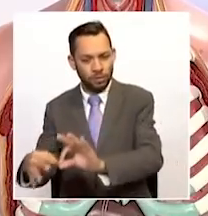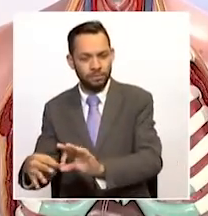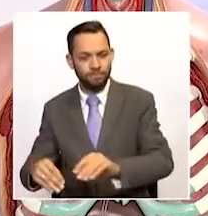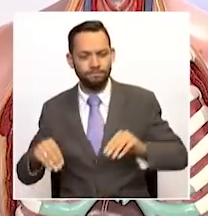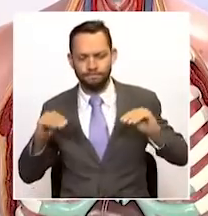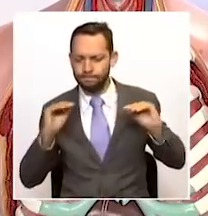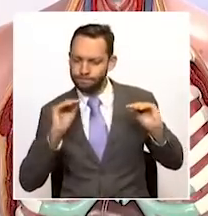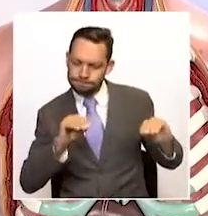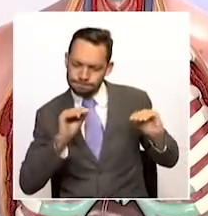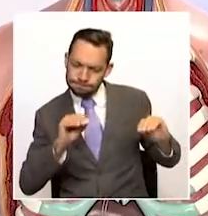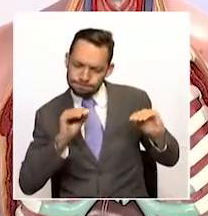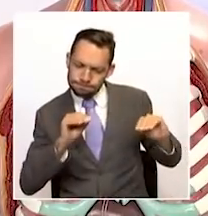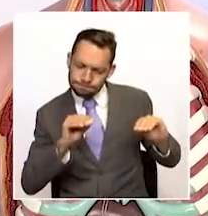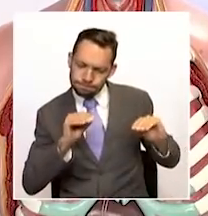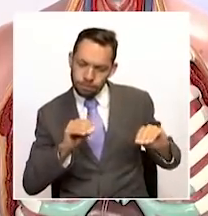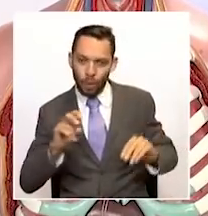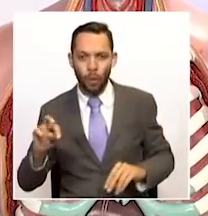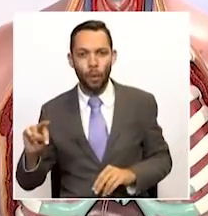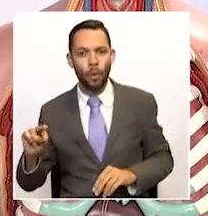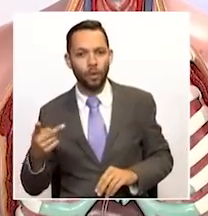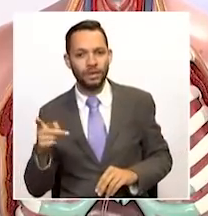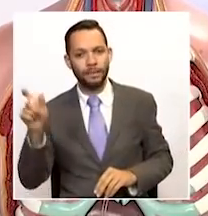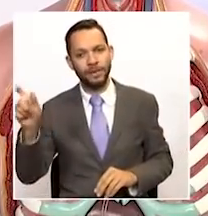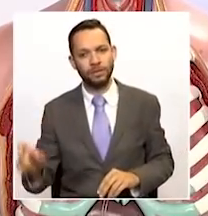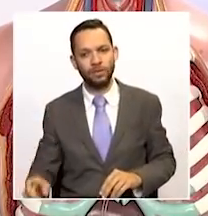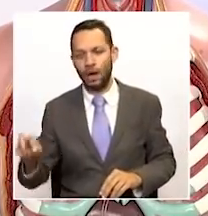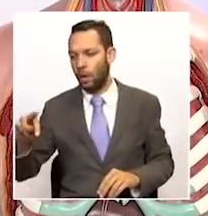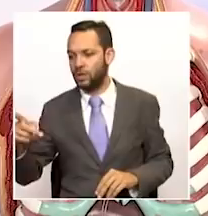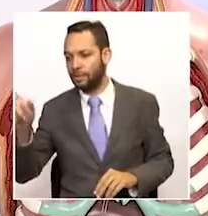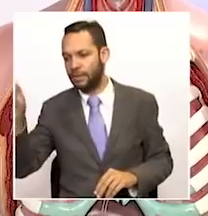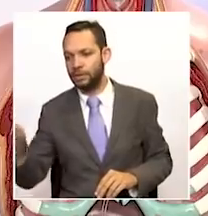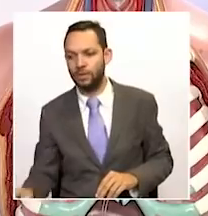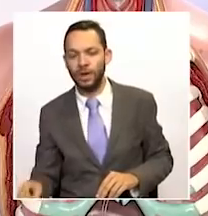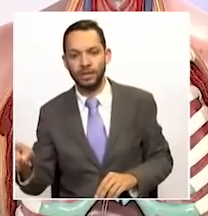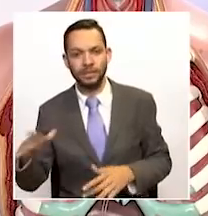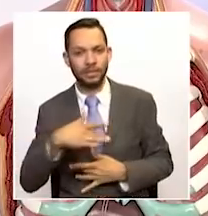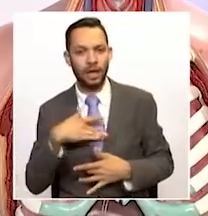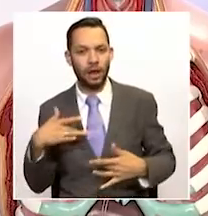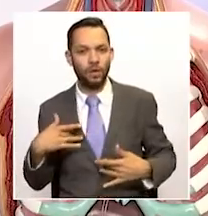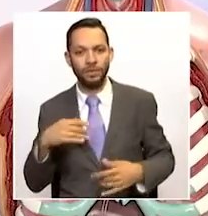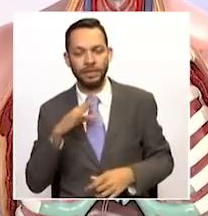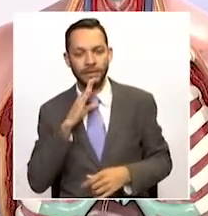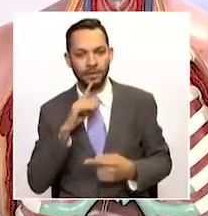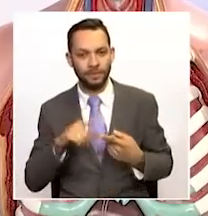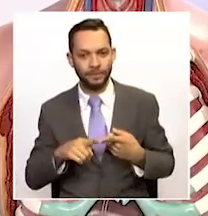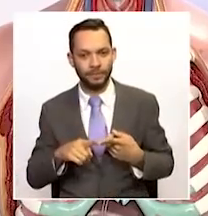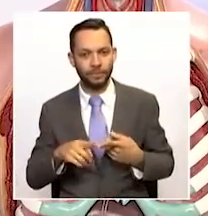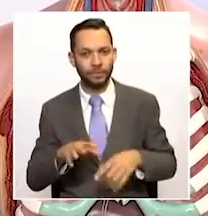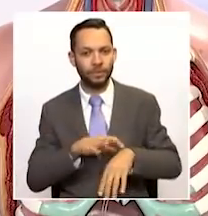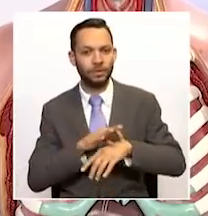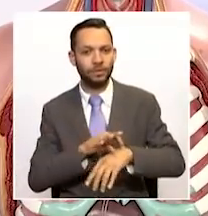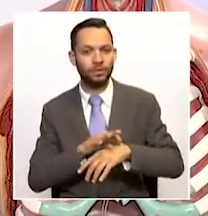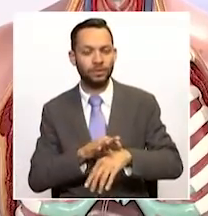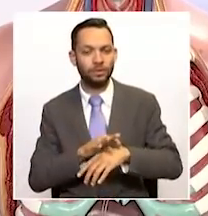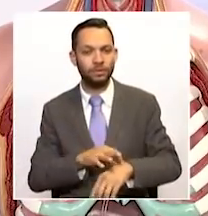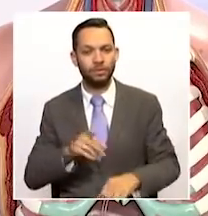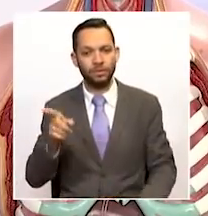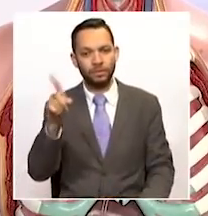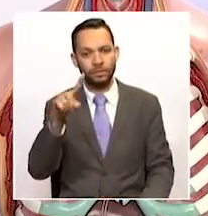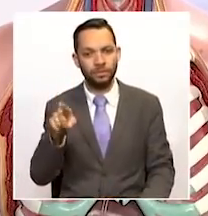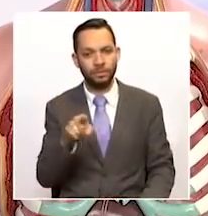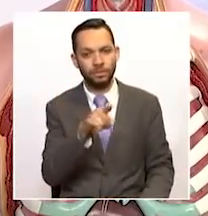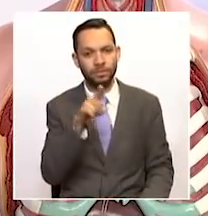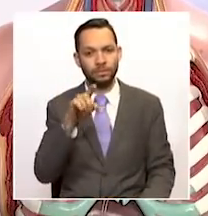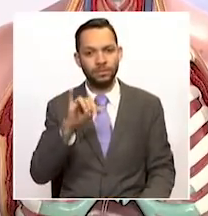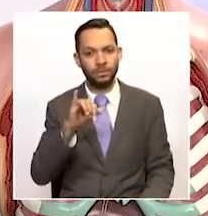otra de las personas que nos apoyan nosotros en nuestros parques de la salud es el doctor silvio alfonso marín quien